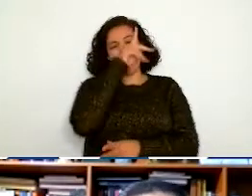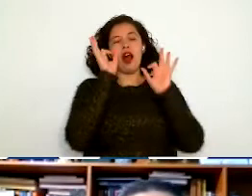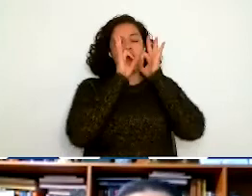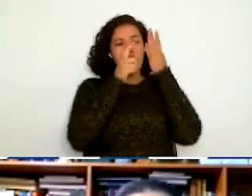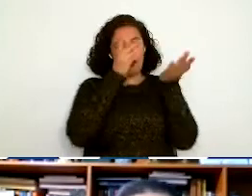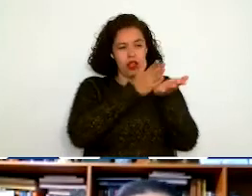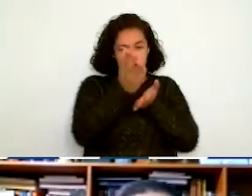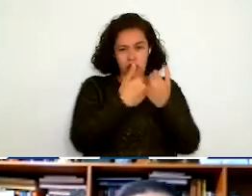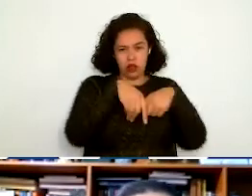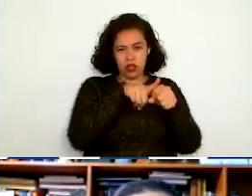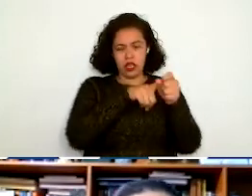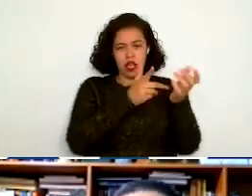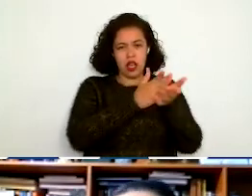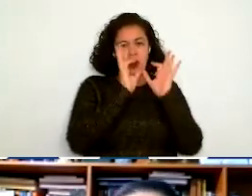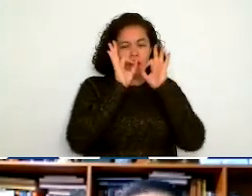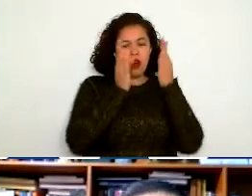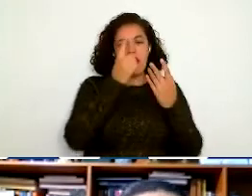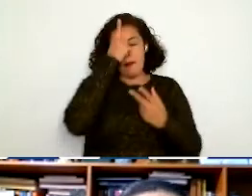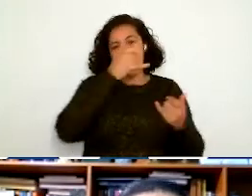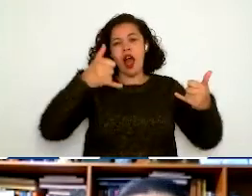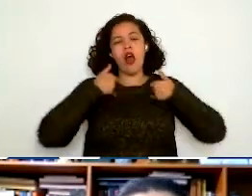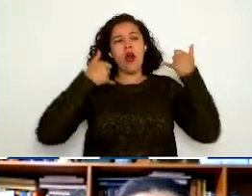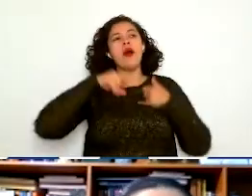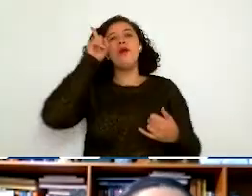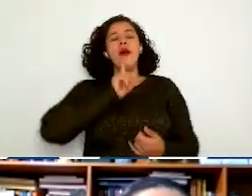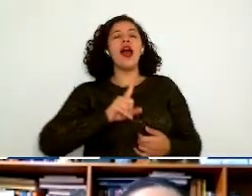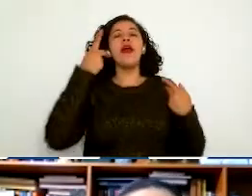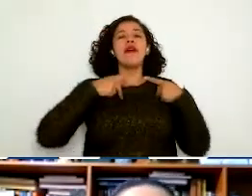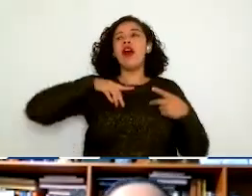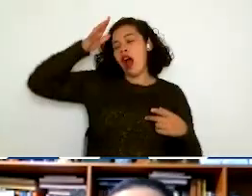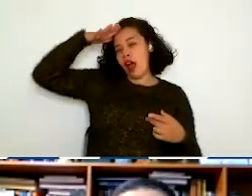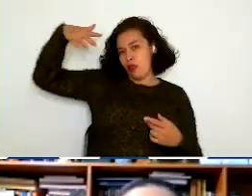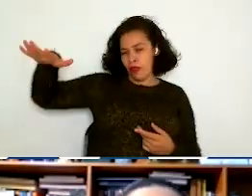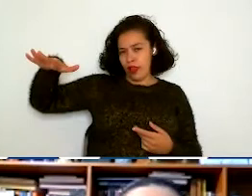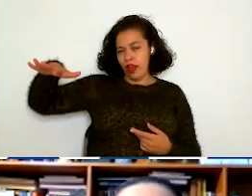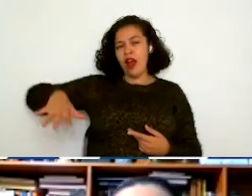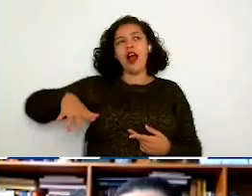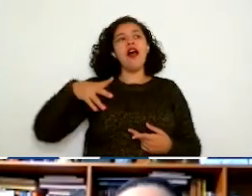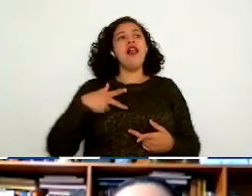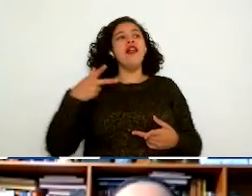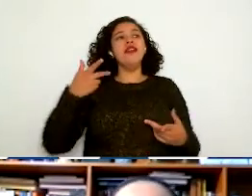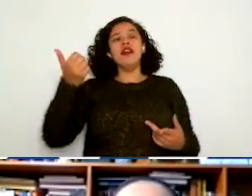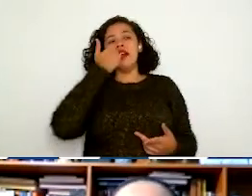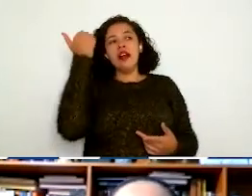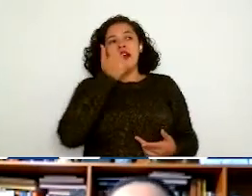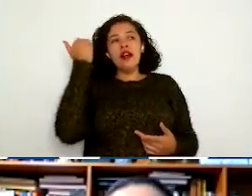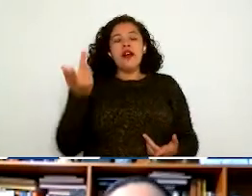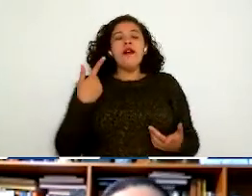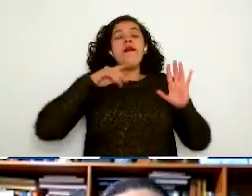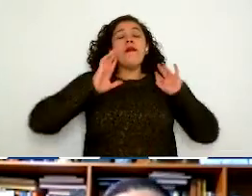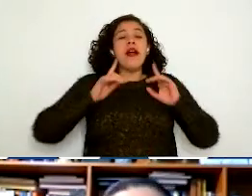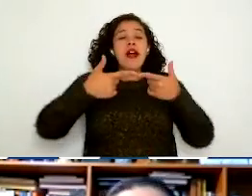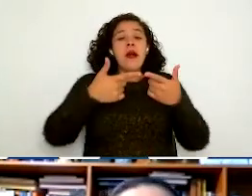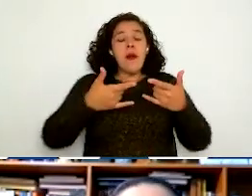social con jóvenes, mujeres y personas mayores, una de mis alumnas que estaba trabajando ya con población